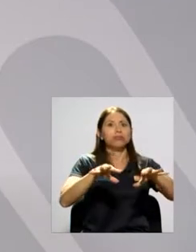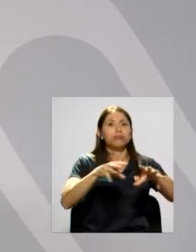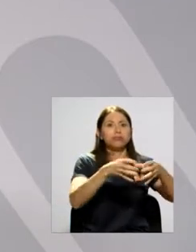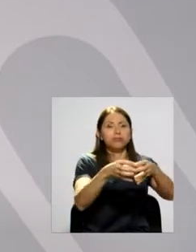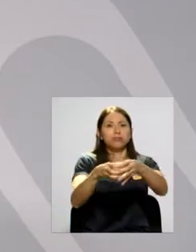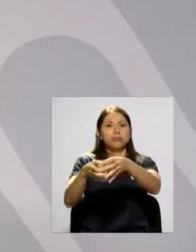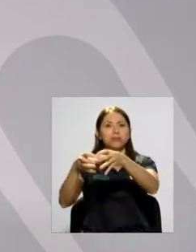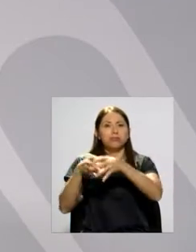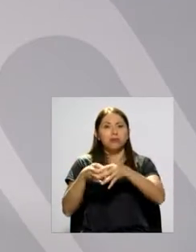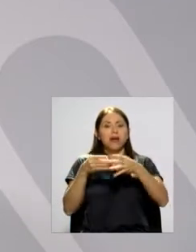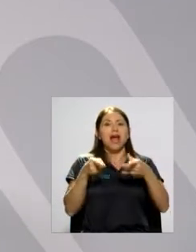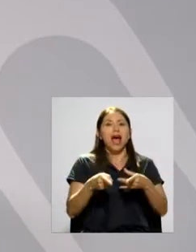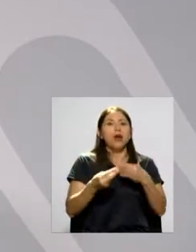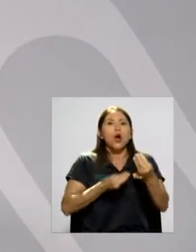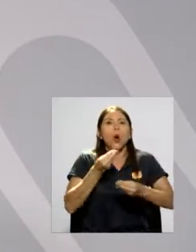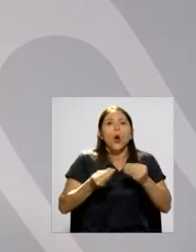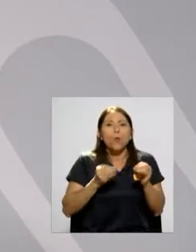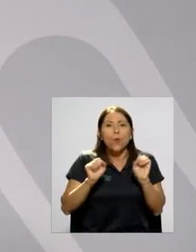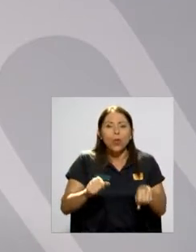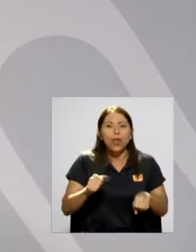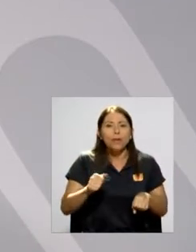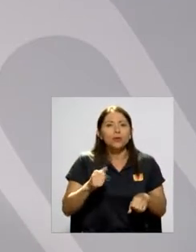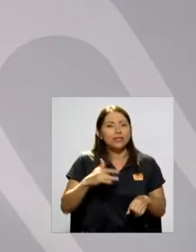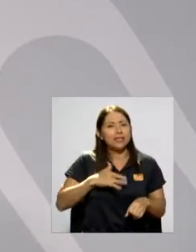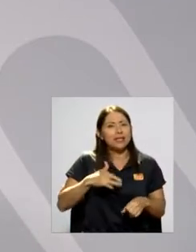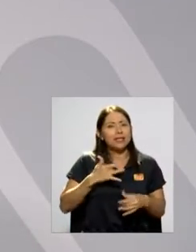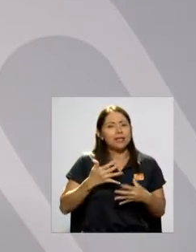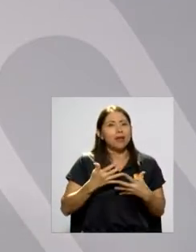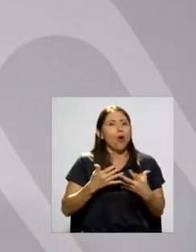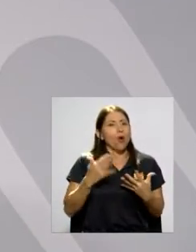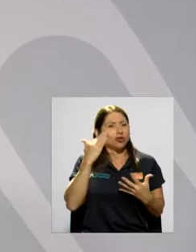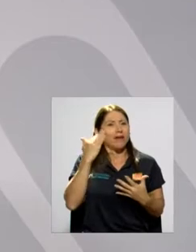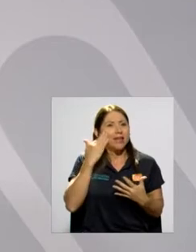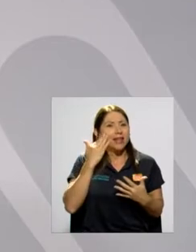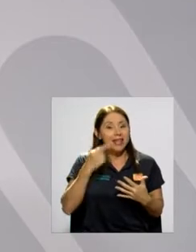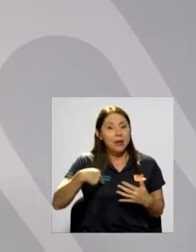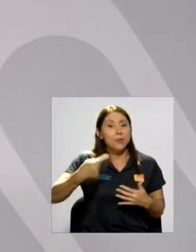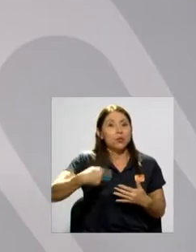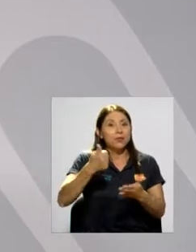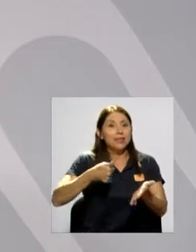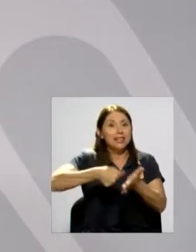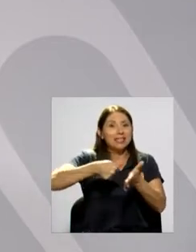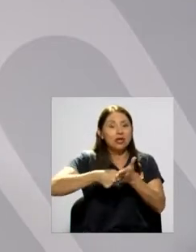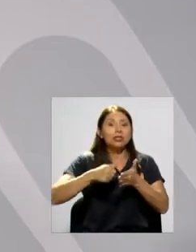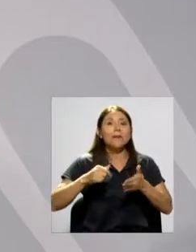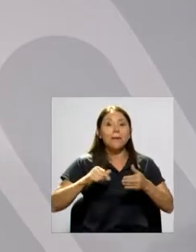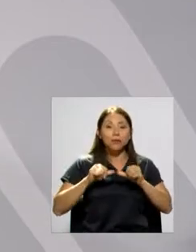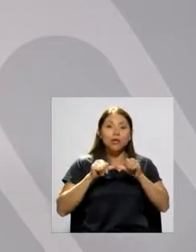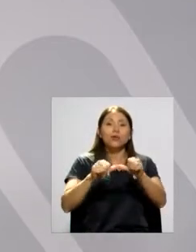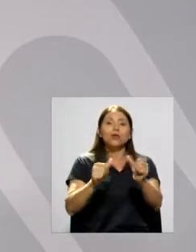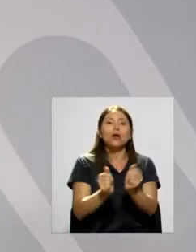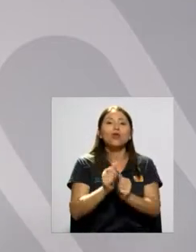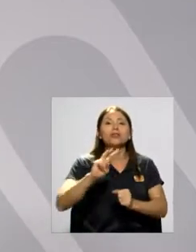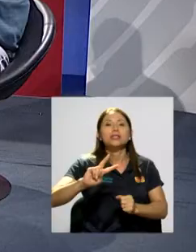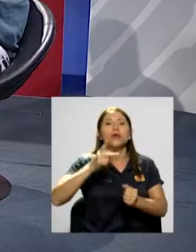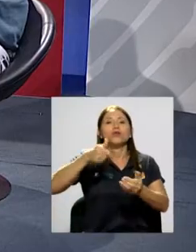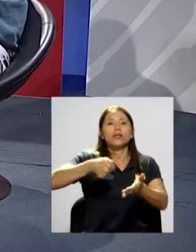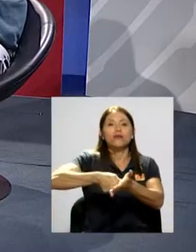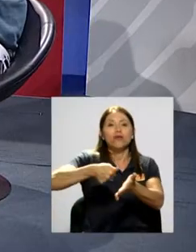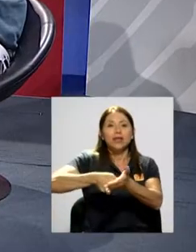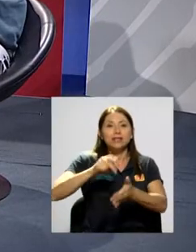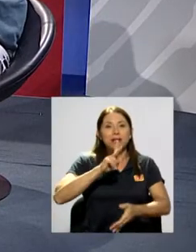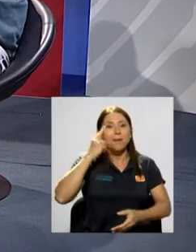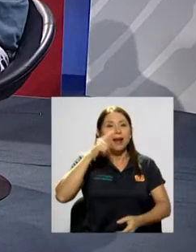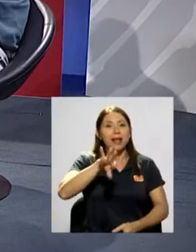nos diría que vamos a seguir teniendo segundas rondas presidenciales en las próximas elecciones? ¿Será esta la dinámica que va a seguir? Yo diría,